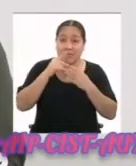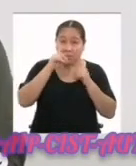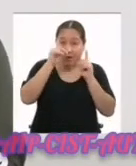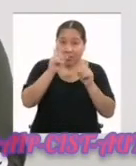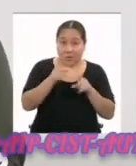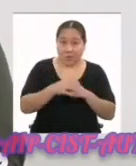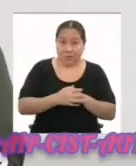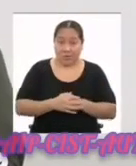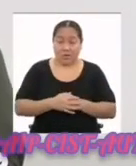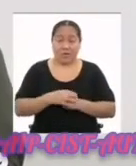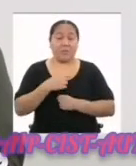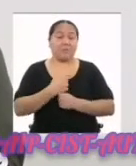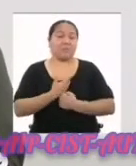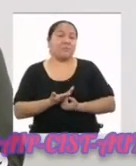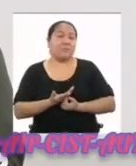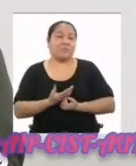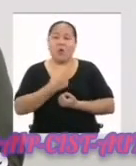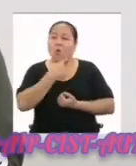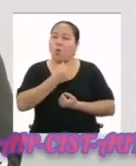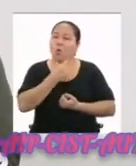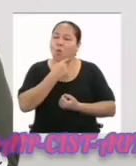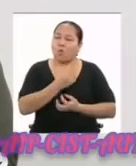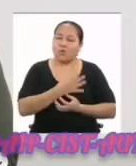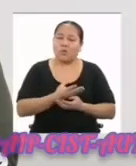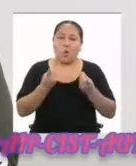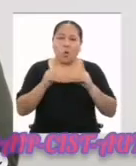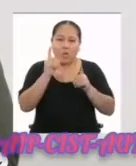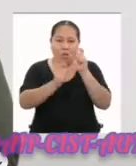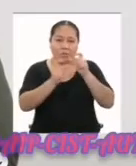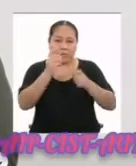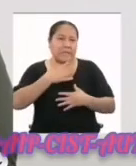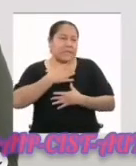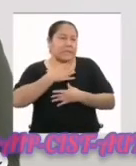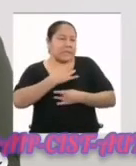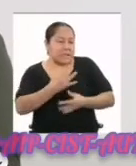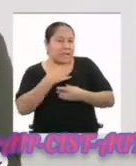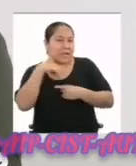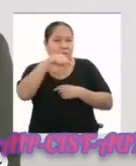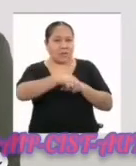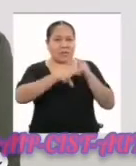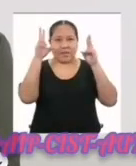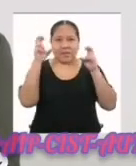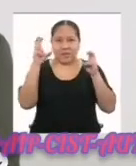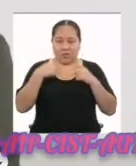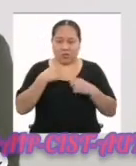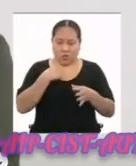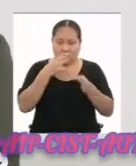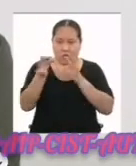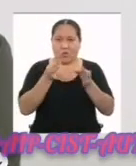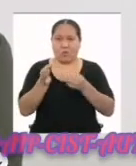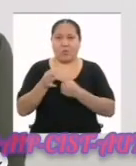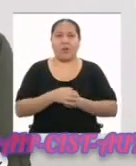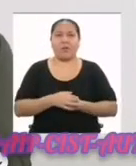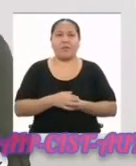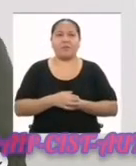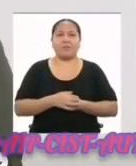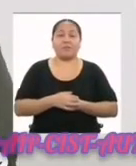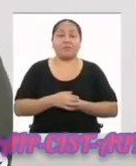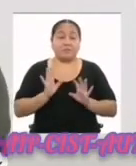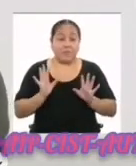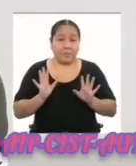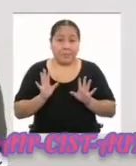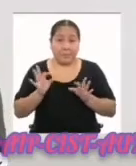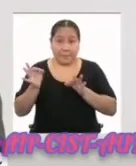pregunta. Me da mucho gusto cuando las personas se interesan por algún tema que estoy explicando.